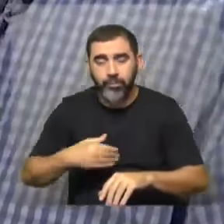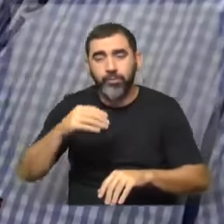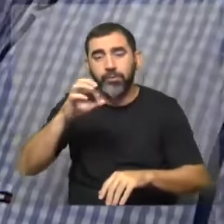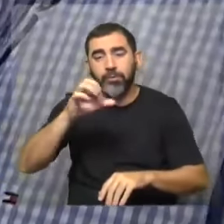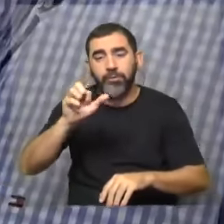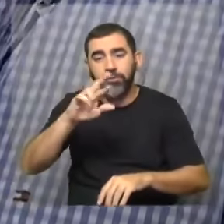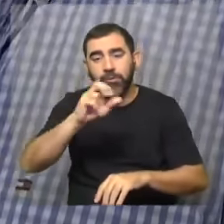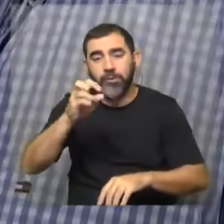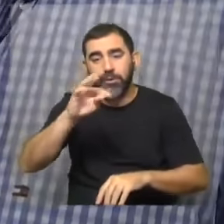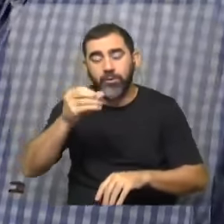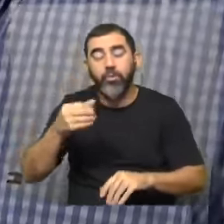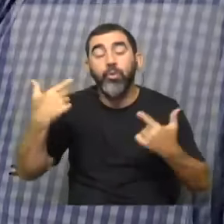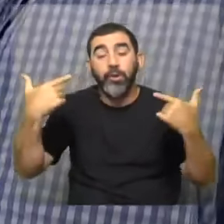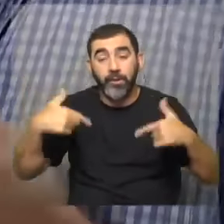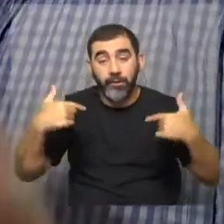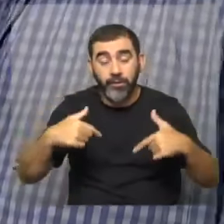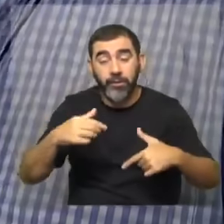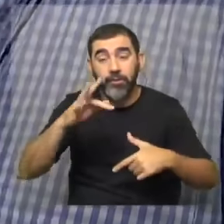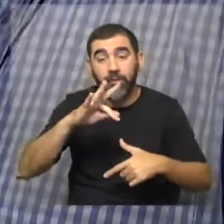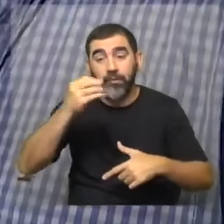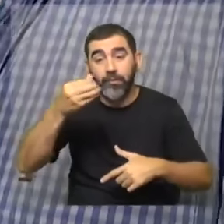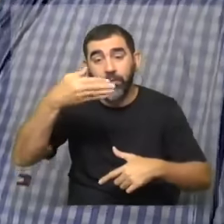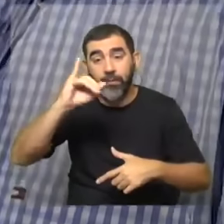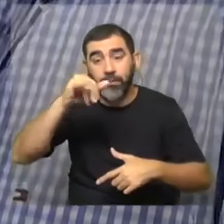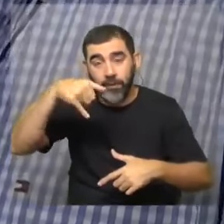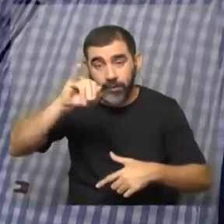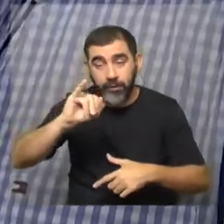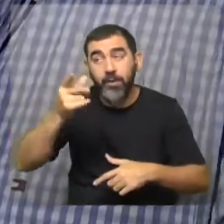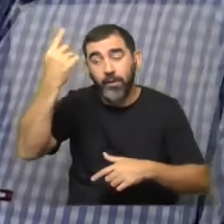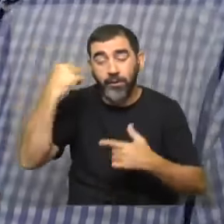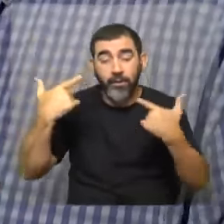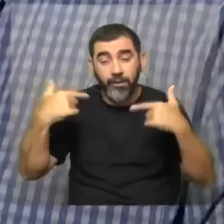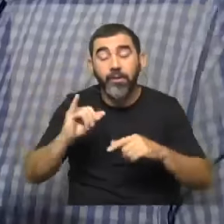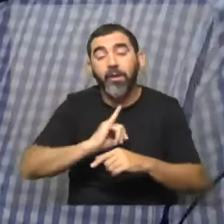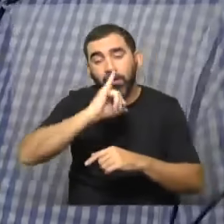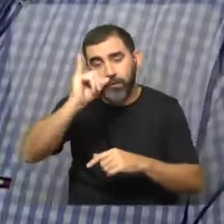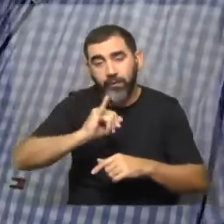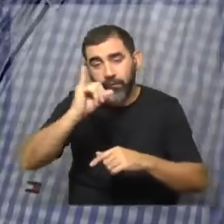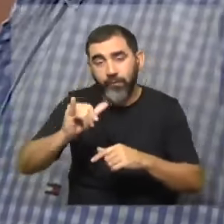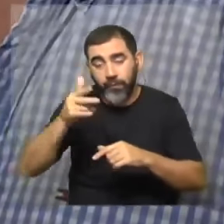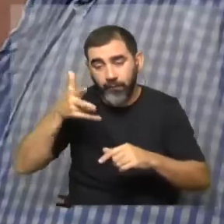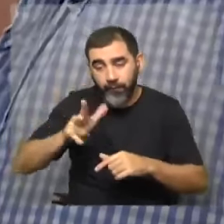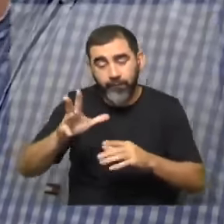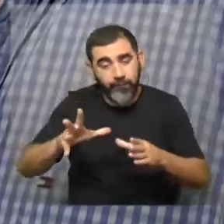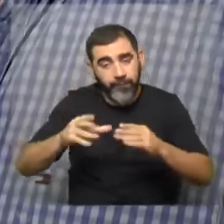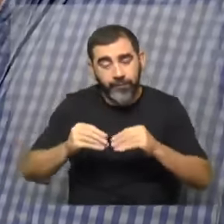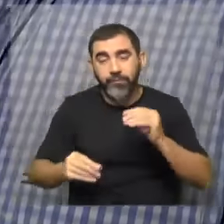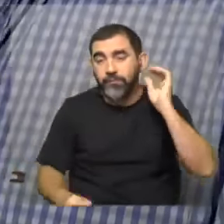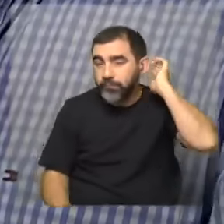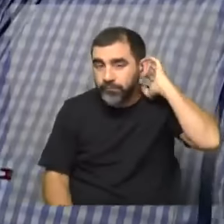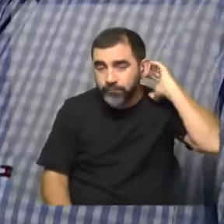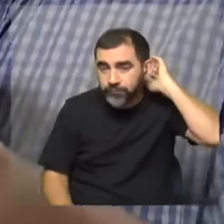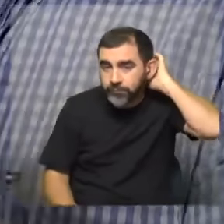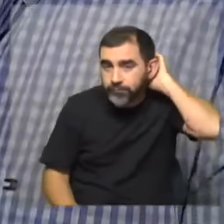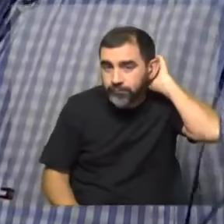el intendente fabini la época tomó ese informe y adoptó esa fecha después